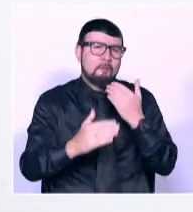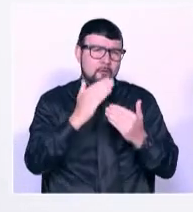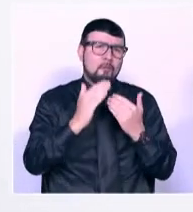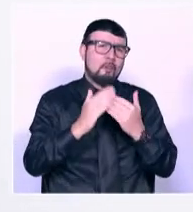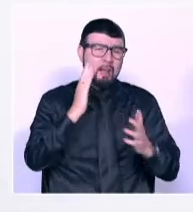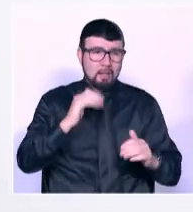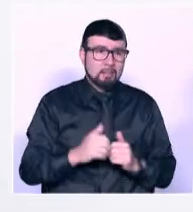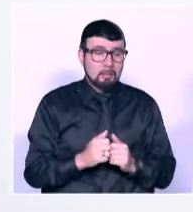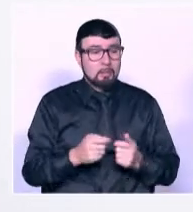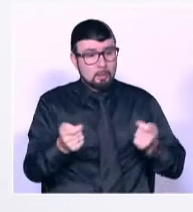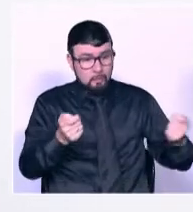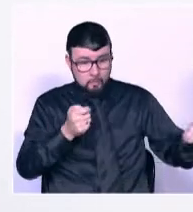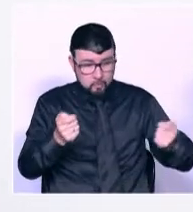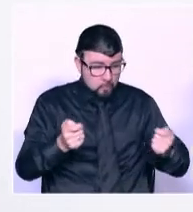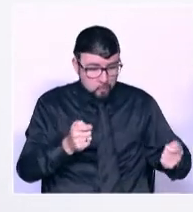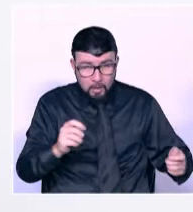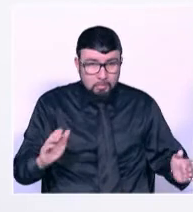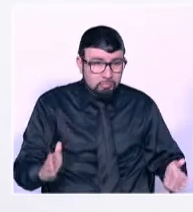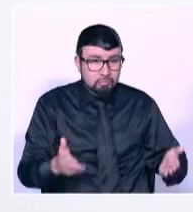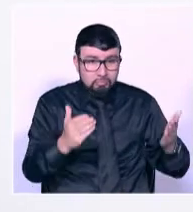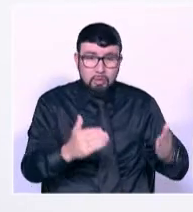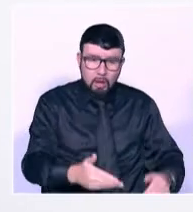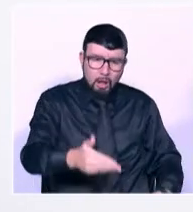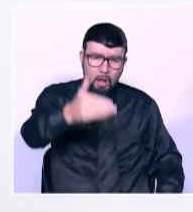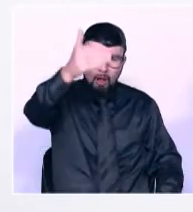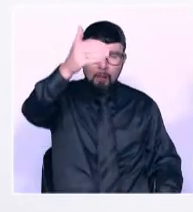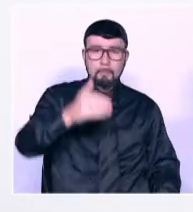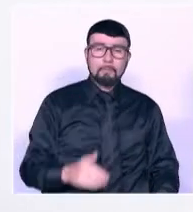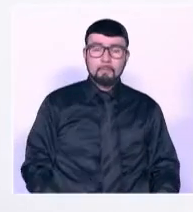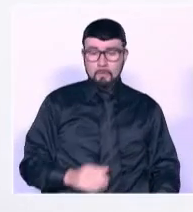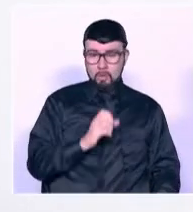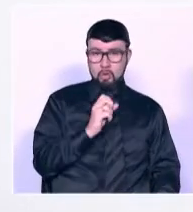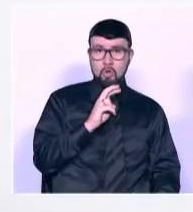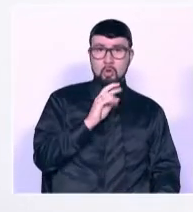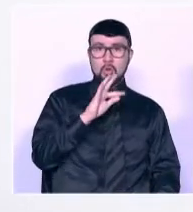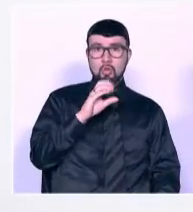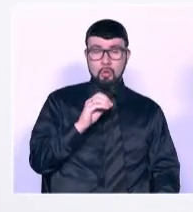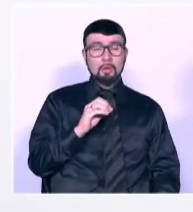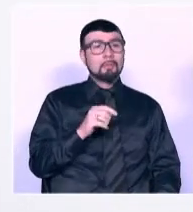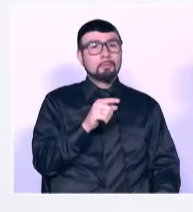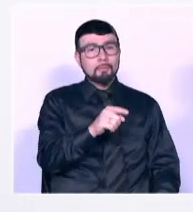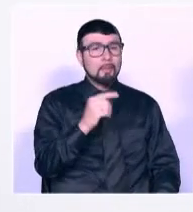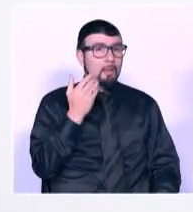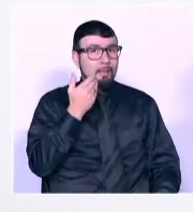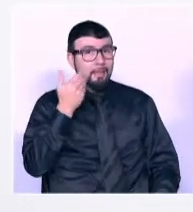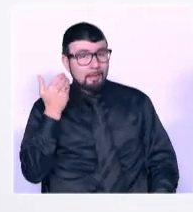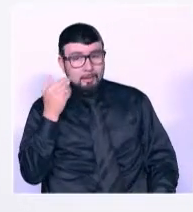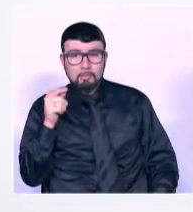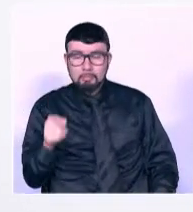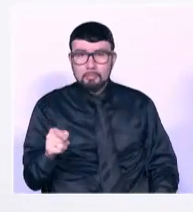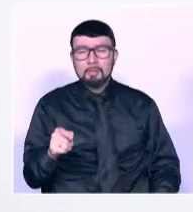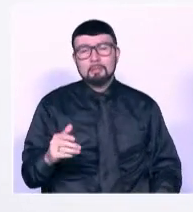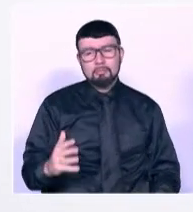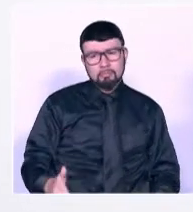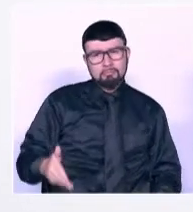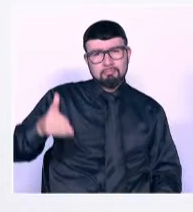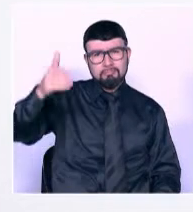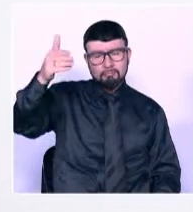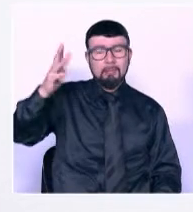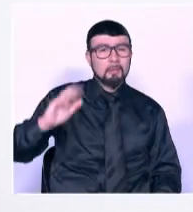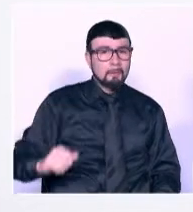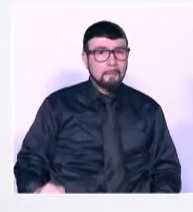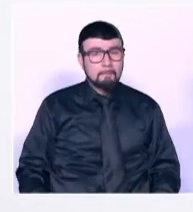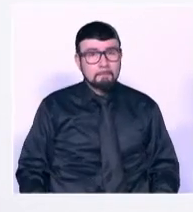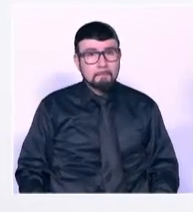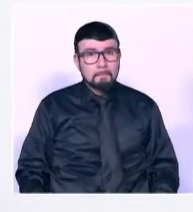crecimiento, porque orto es derecho y pedia es crecimiento. ortodoncia. Orto es derecho y doncia